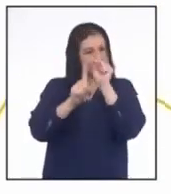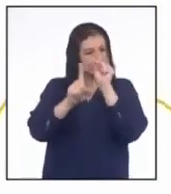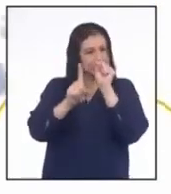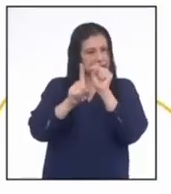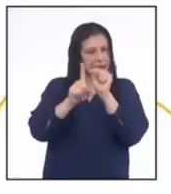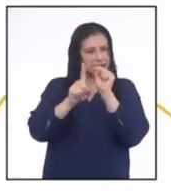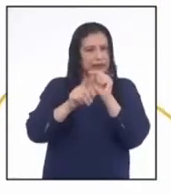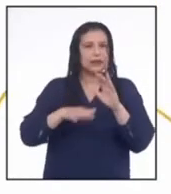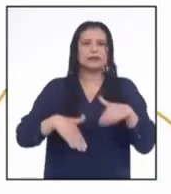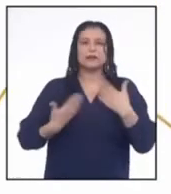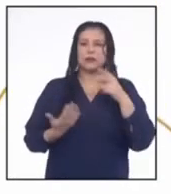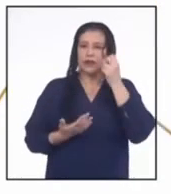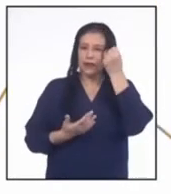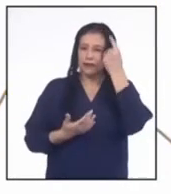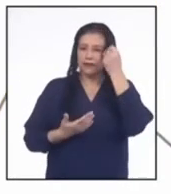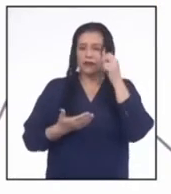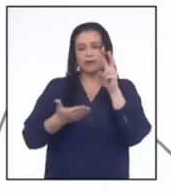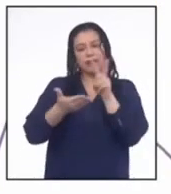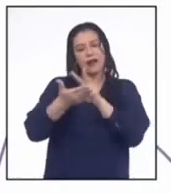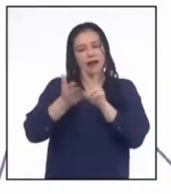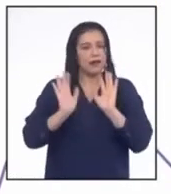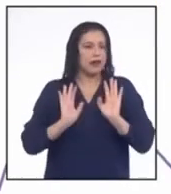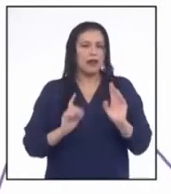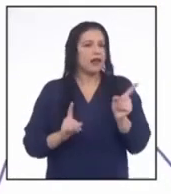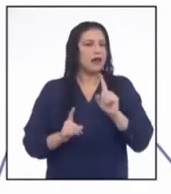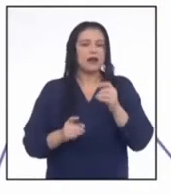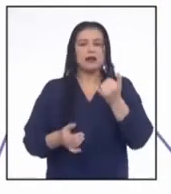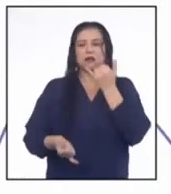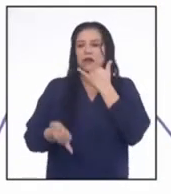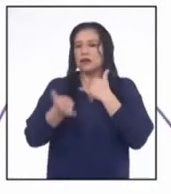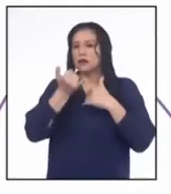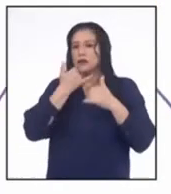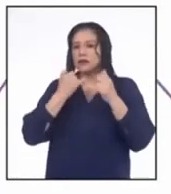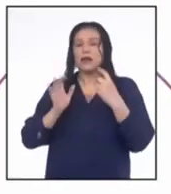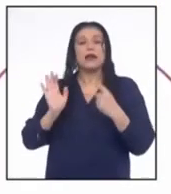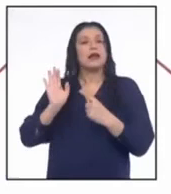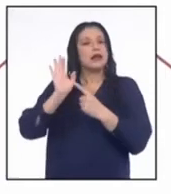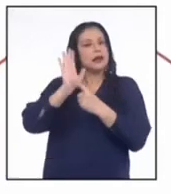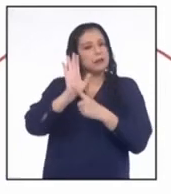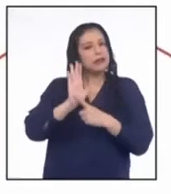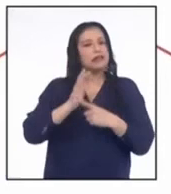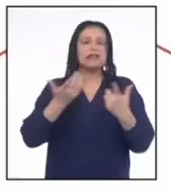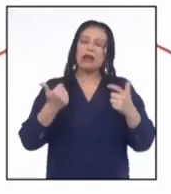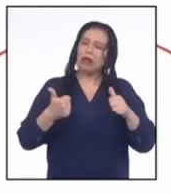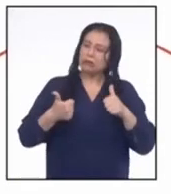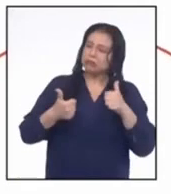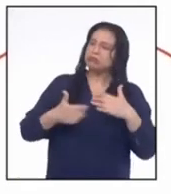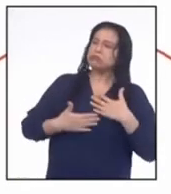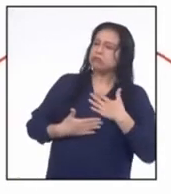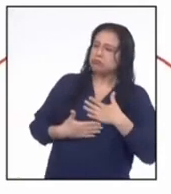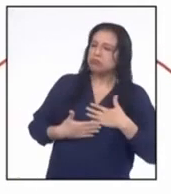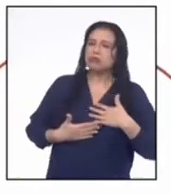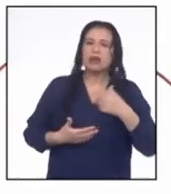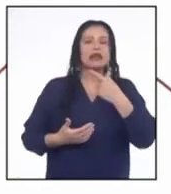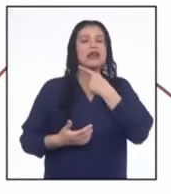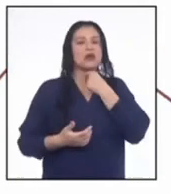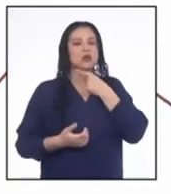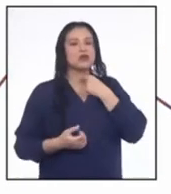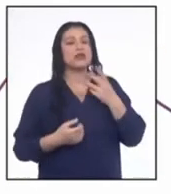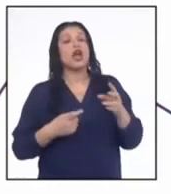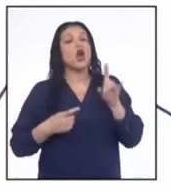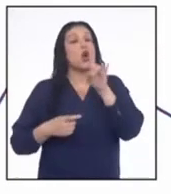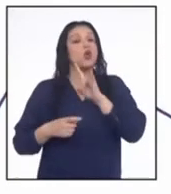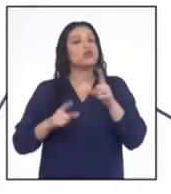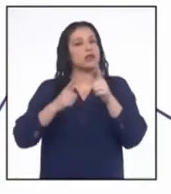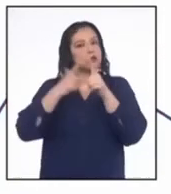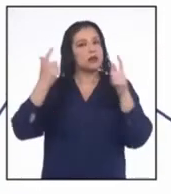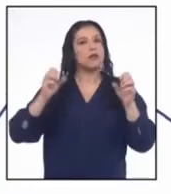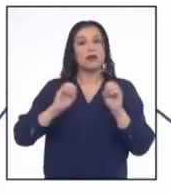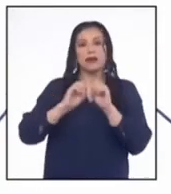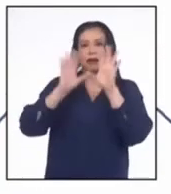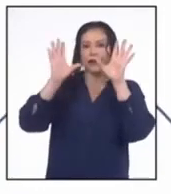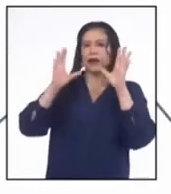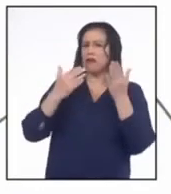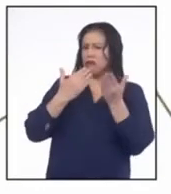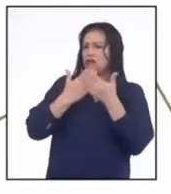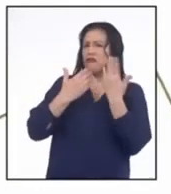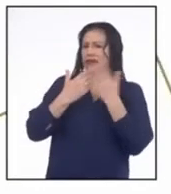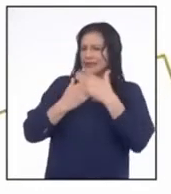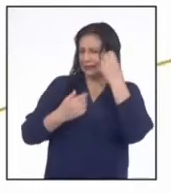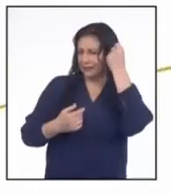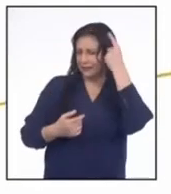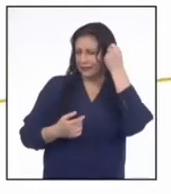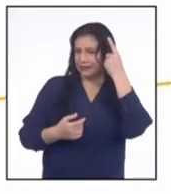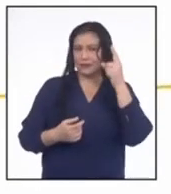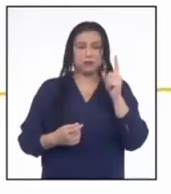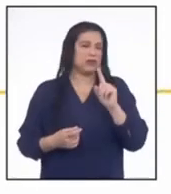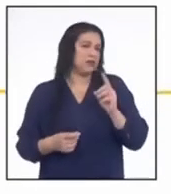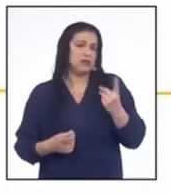y comprensible, sin errores y presentada de manera amigable, empleando un lenguaje claro y sencillo.